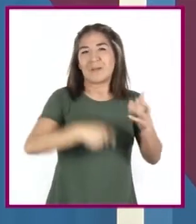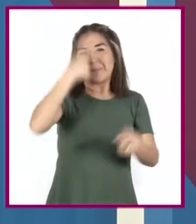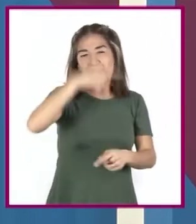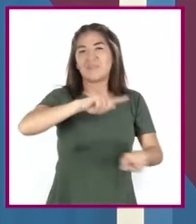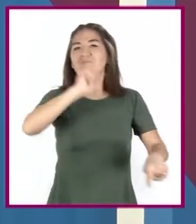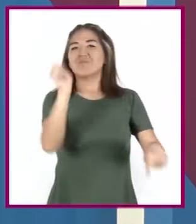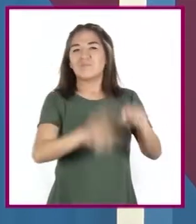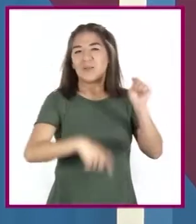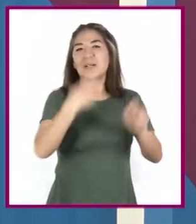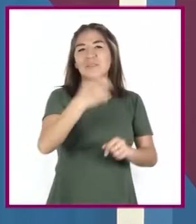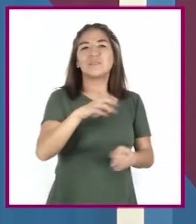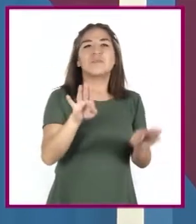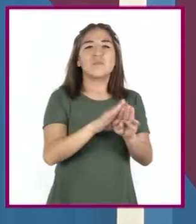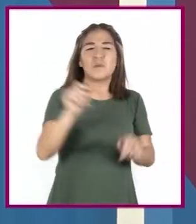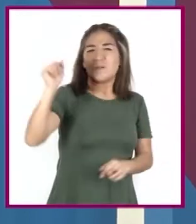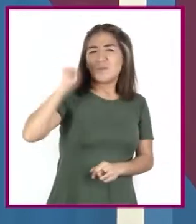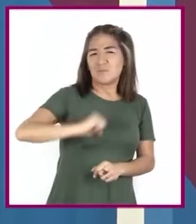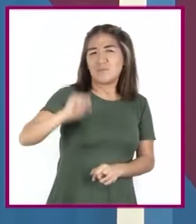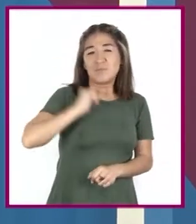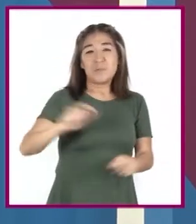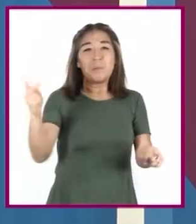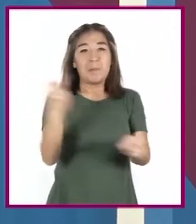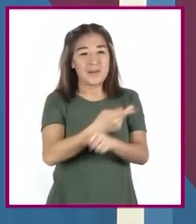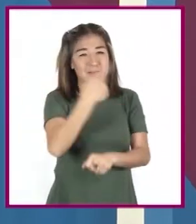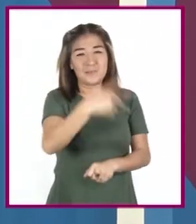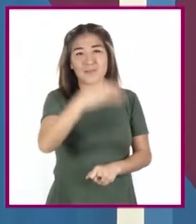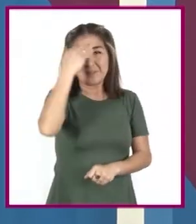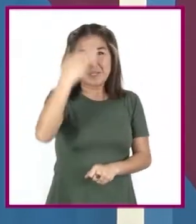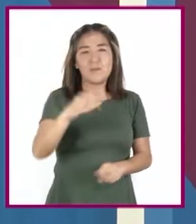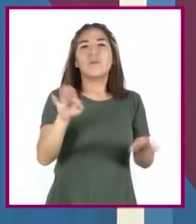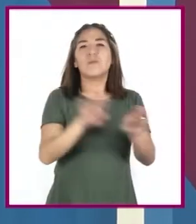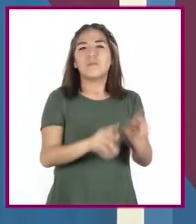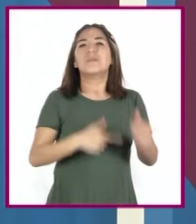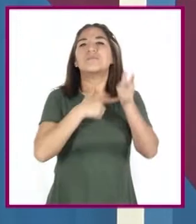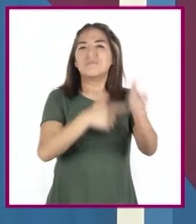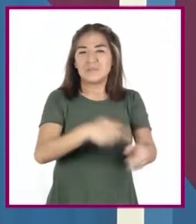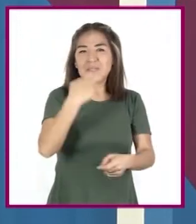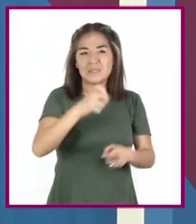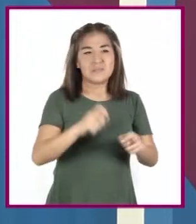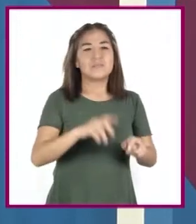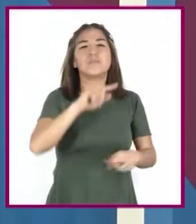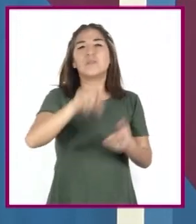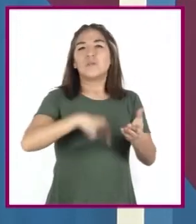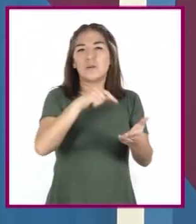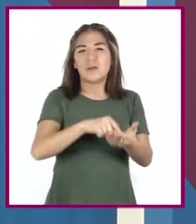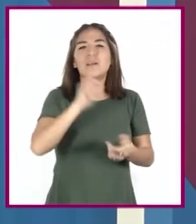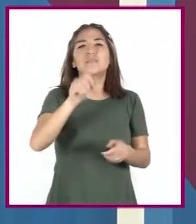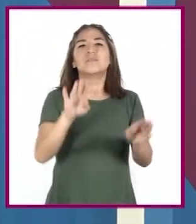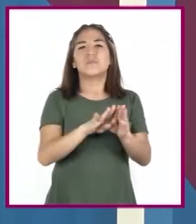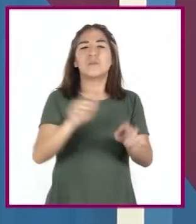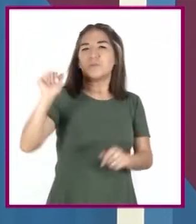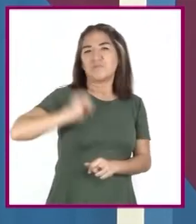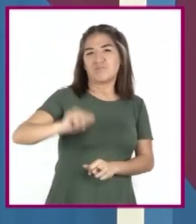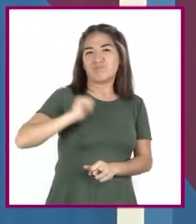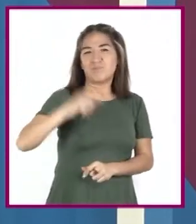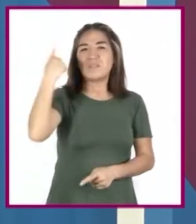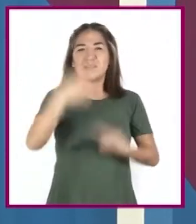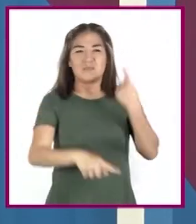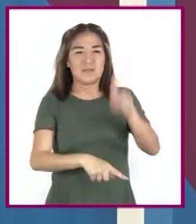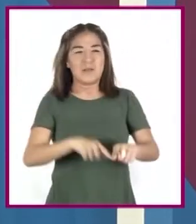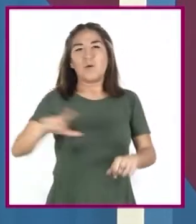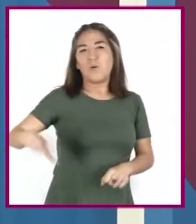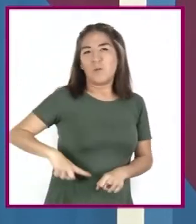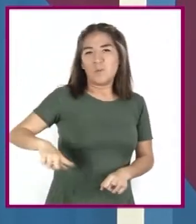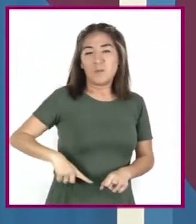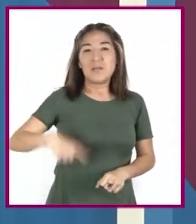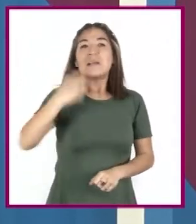últimos rezagos de un pasado colonial que mantenía a nuestro país con un pie anclado en el antiguo régimen y que impedían